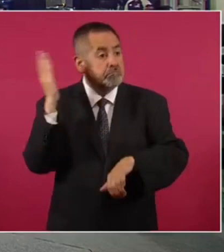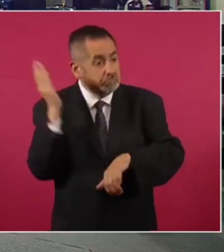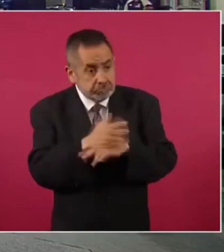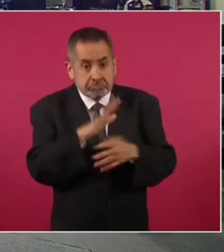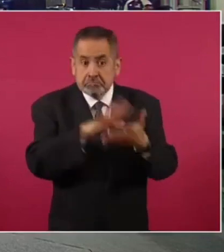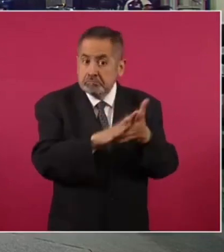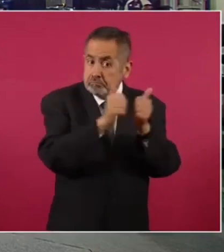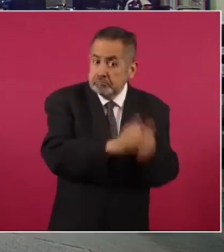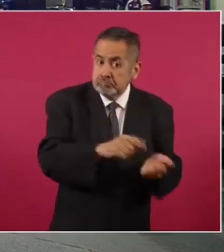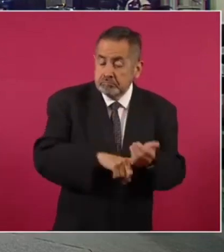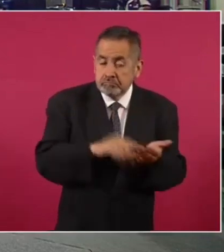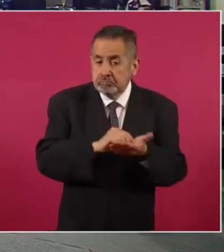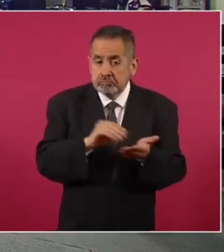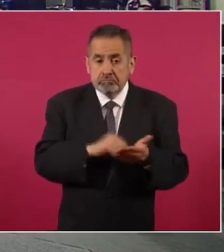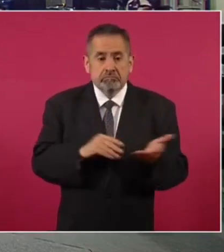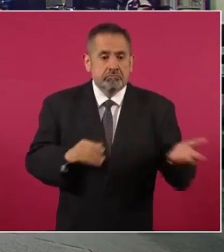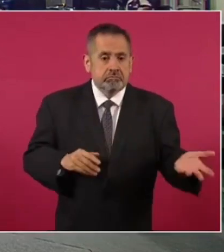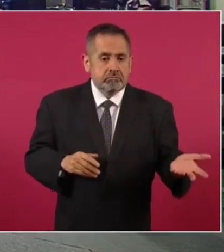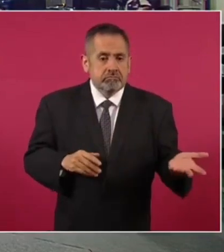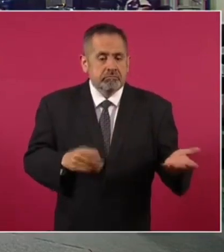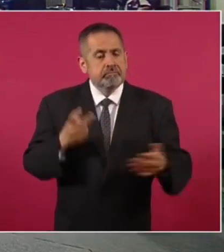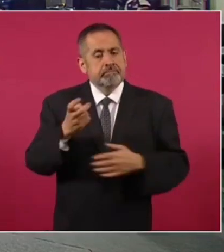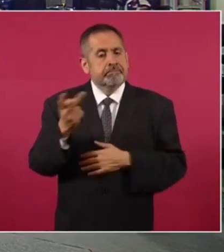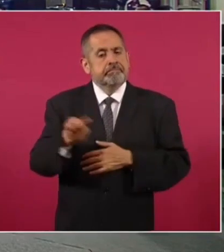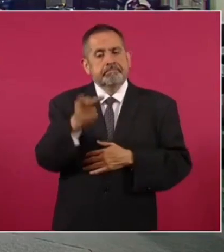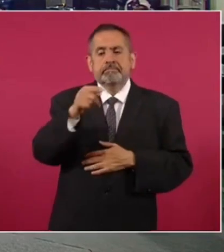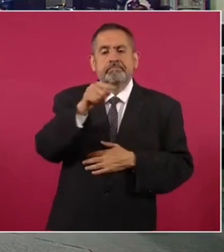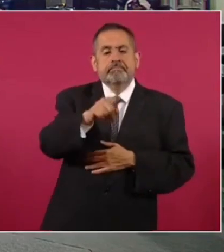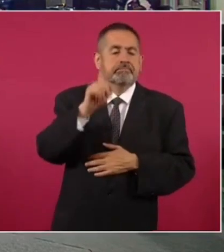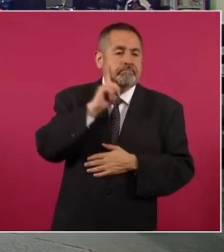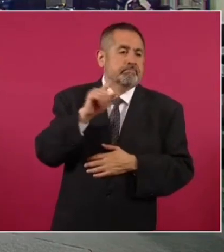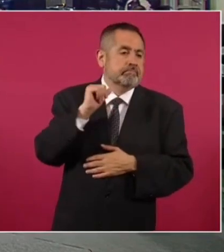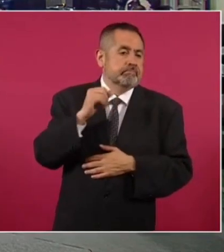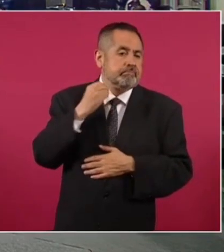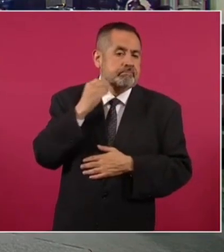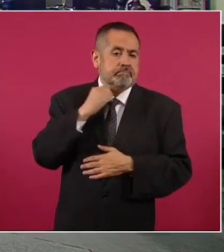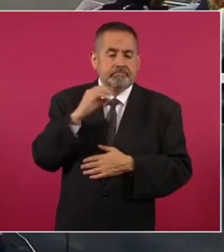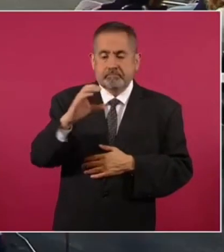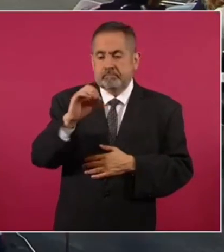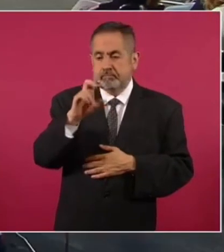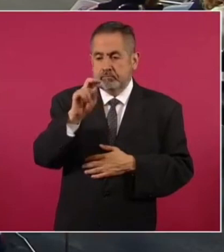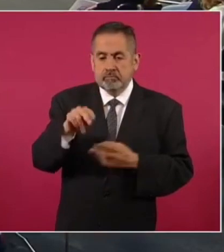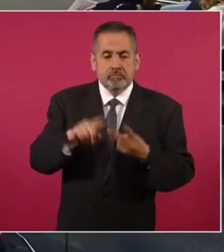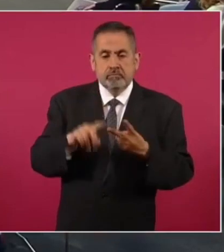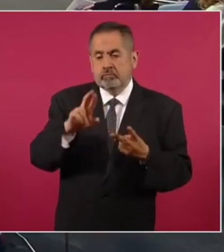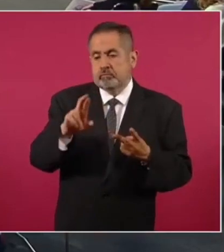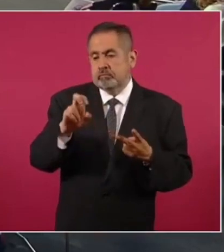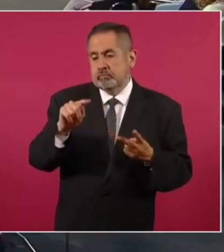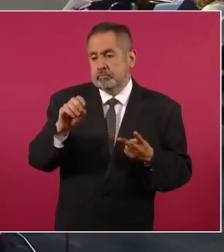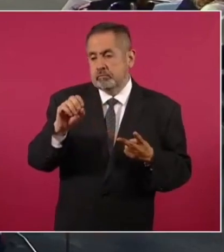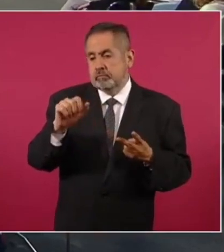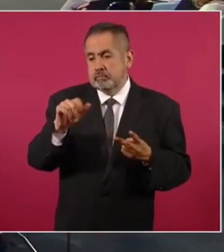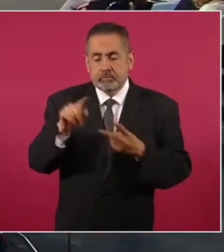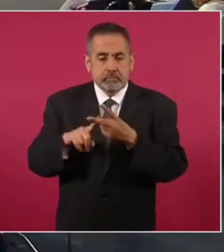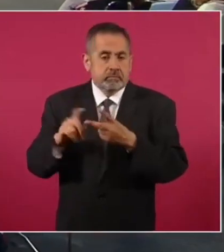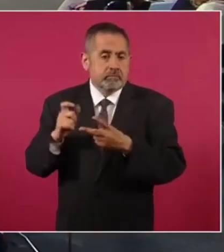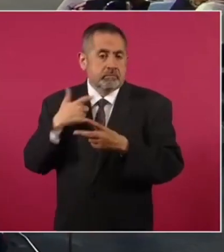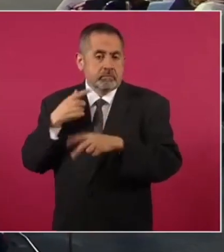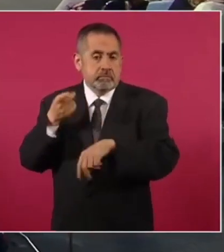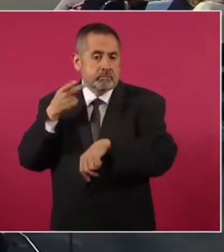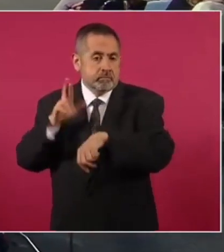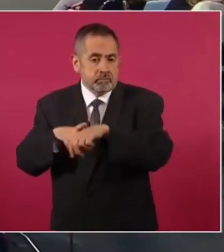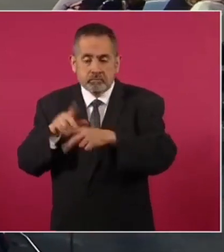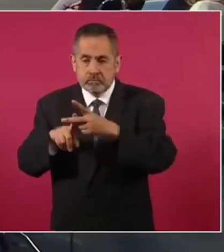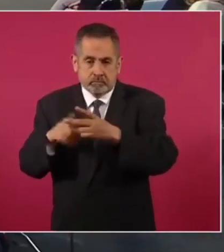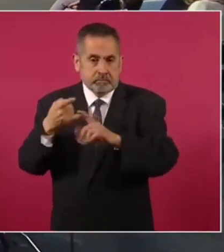una responsabilidad. Se preguntó por eso a la abogada Mariel Colón, a Renato Sales, que ahora es procurador, y fiscal